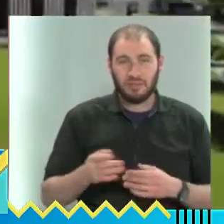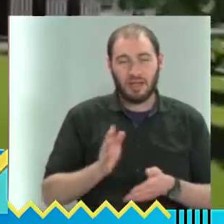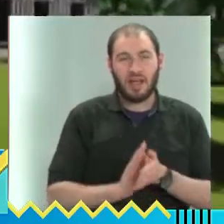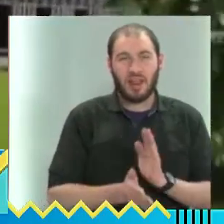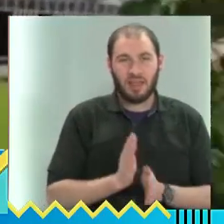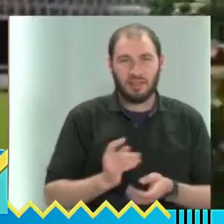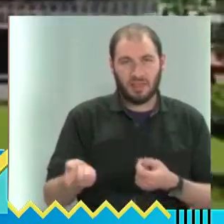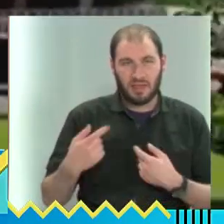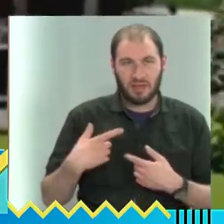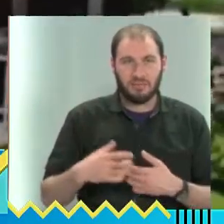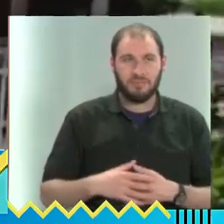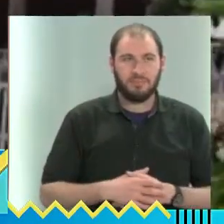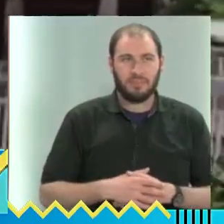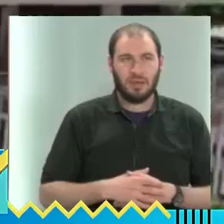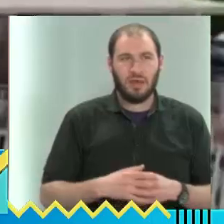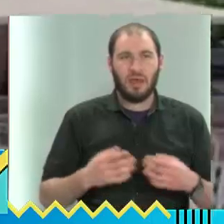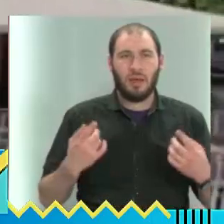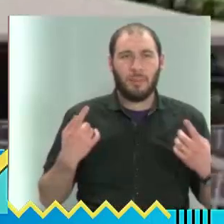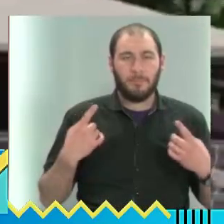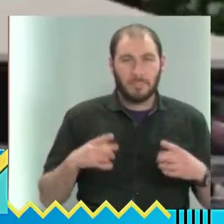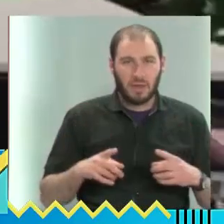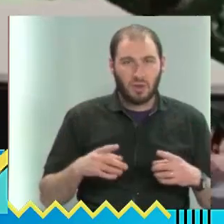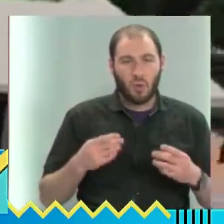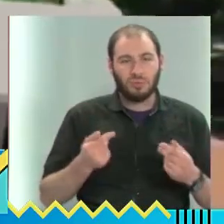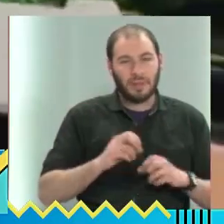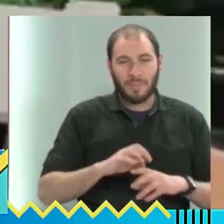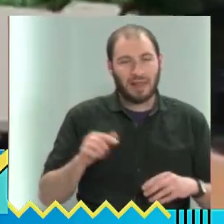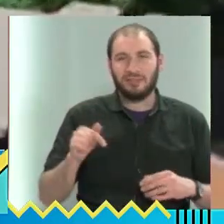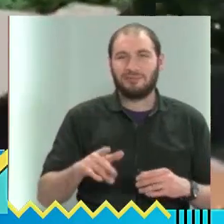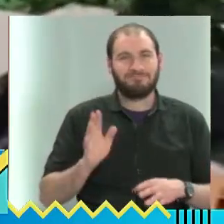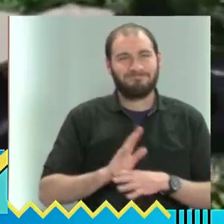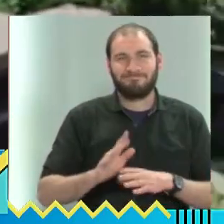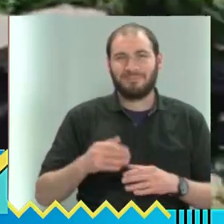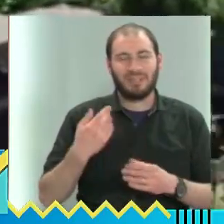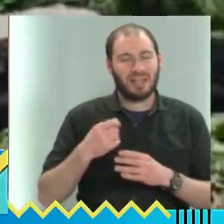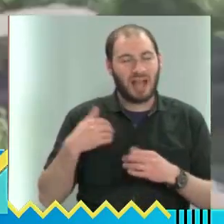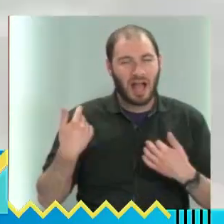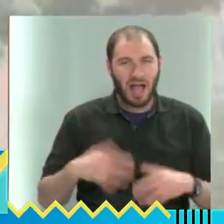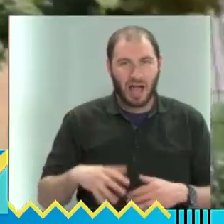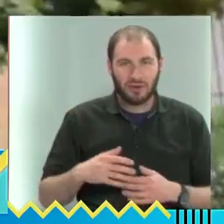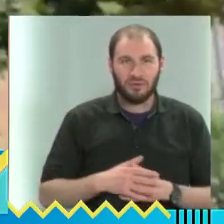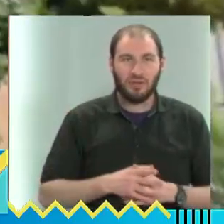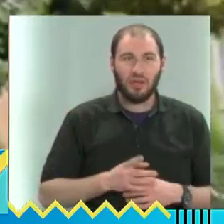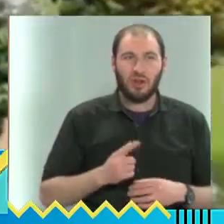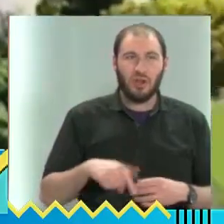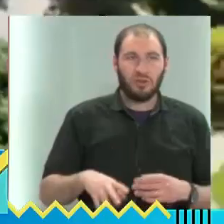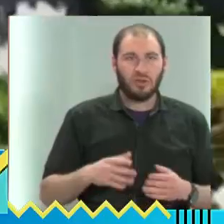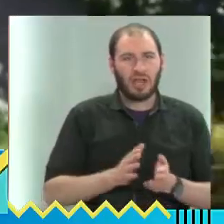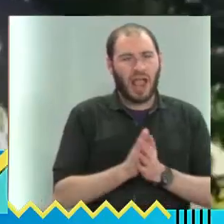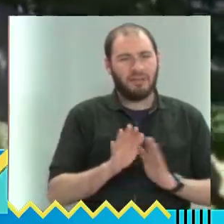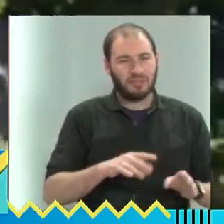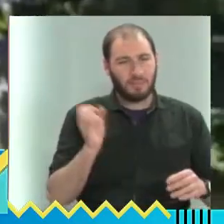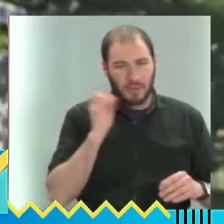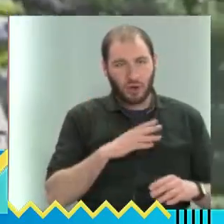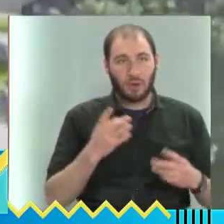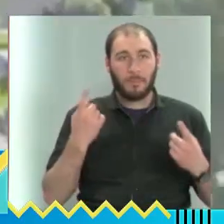gratis, pero no usarlos bien es muy caro. Claro. Entonces, podemos tener la mejor calefacción del mundo, pero